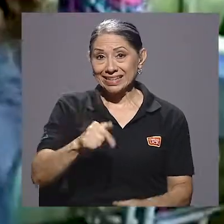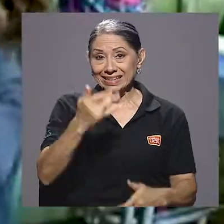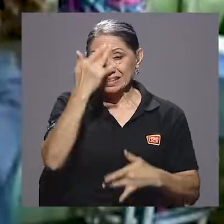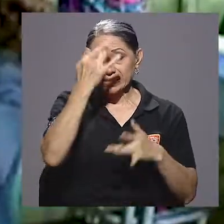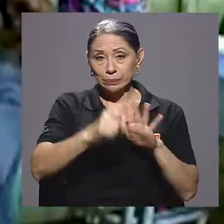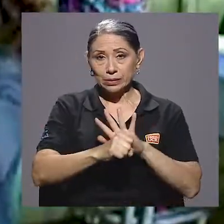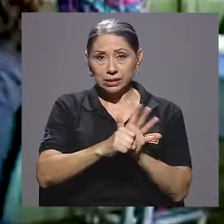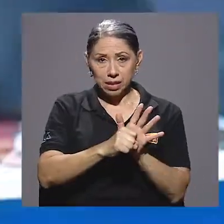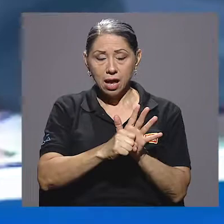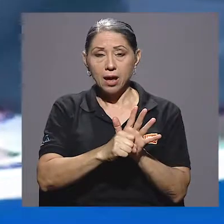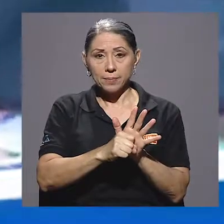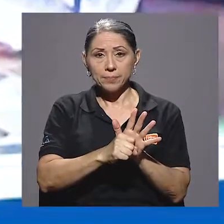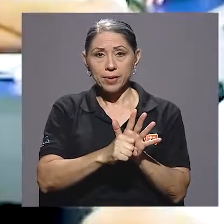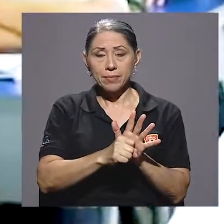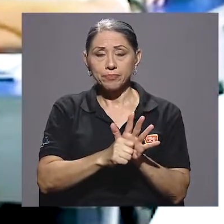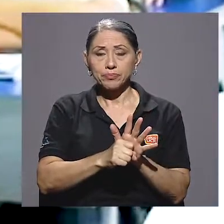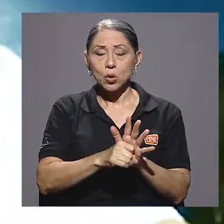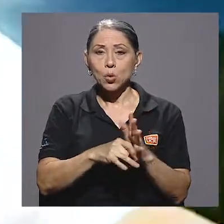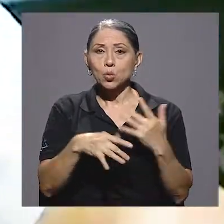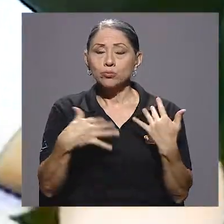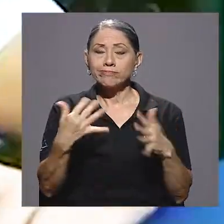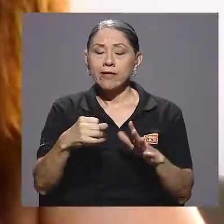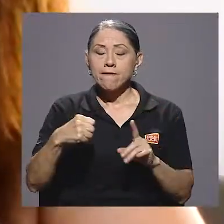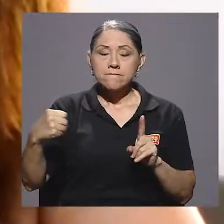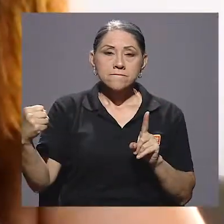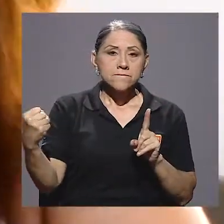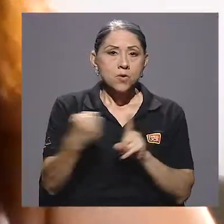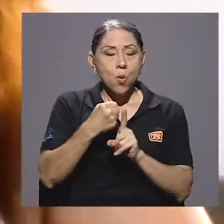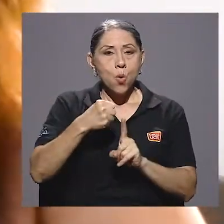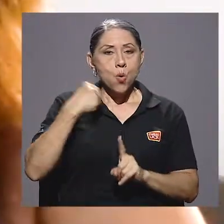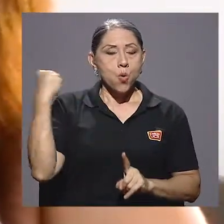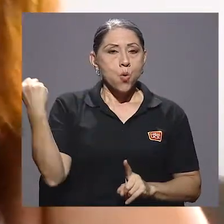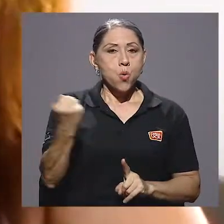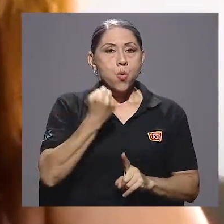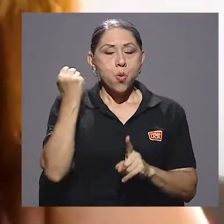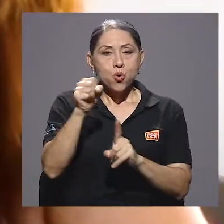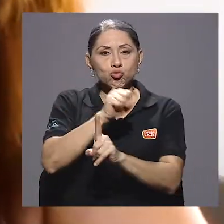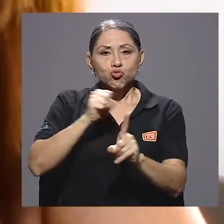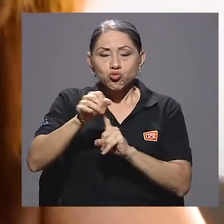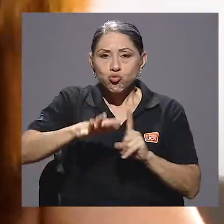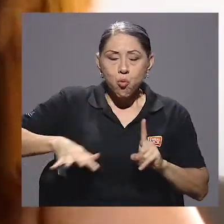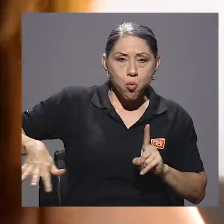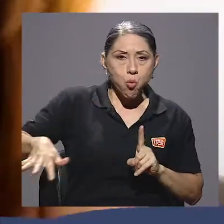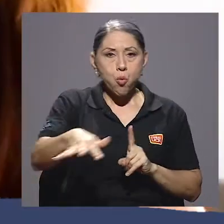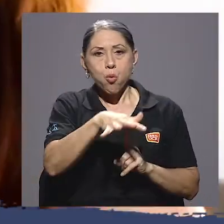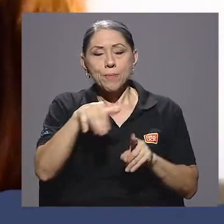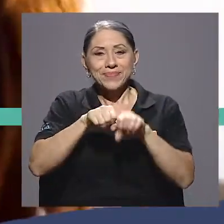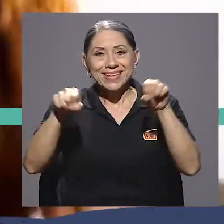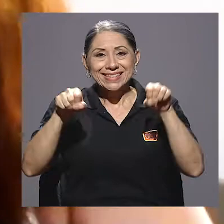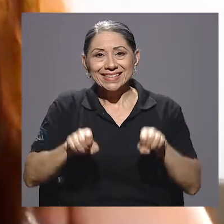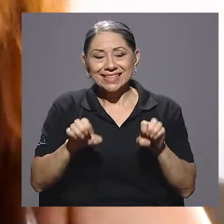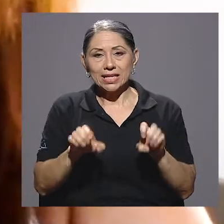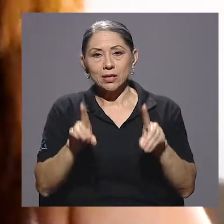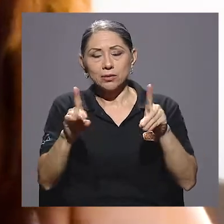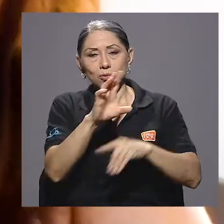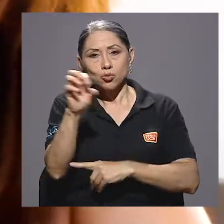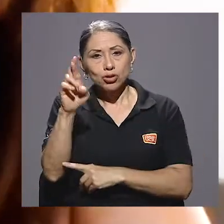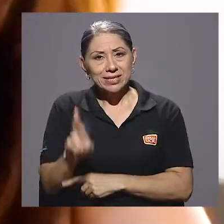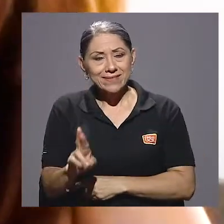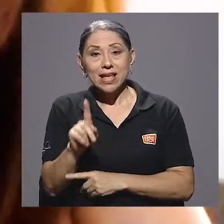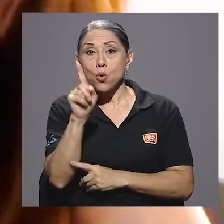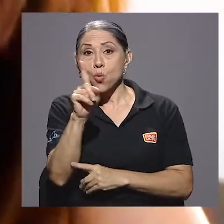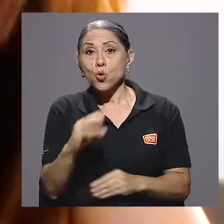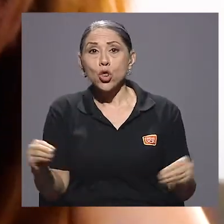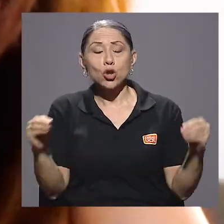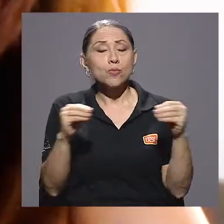Esta pandemia ha golpeado a toda la sociedad en su conjunto. El sistema educativo costarricense